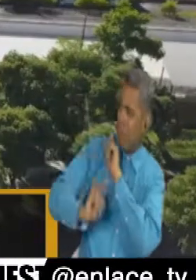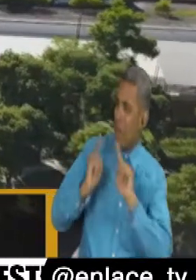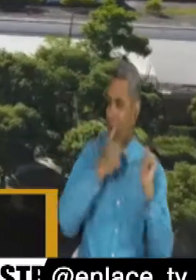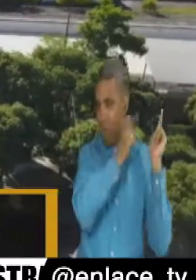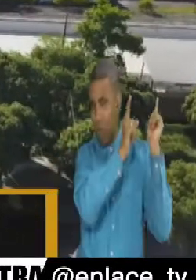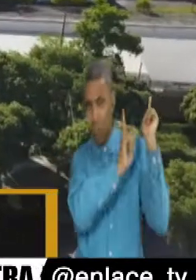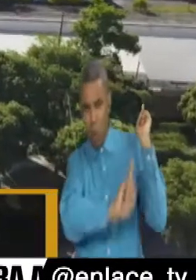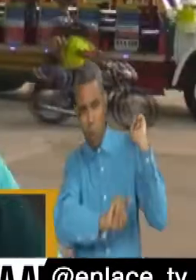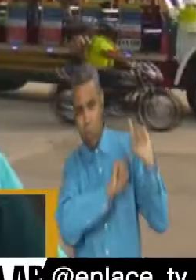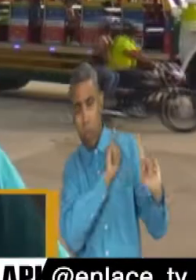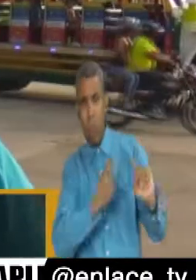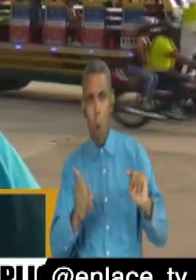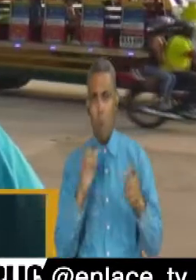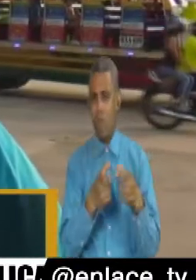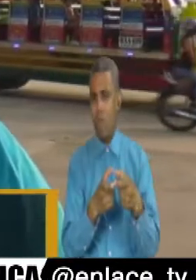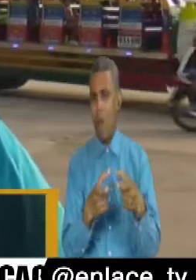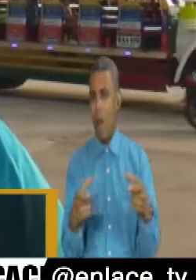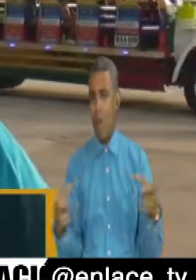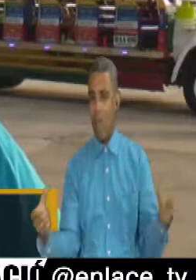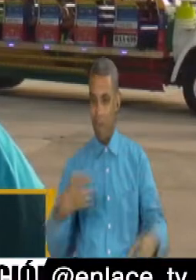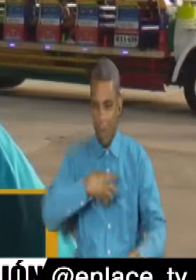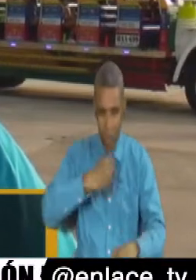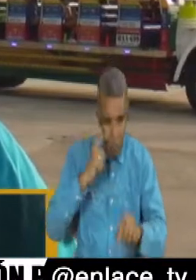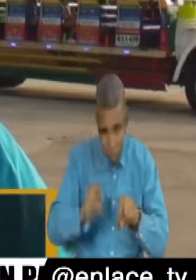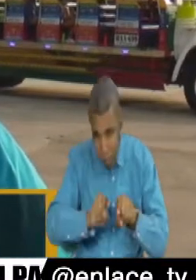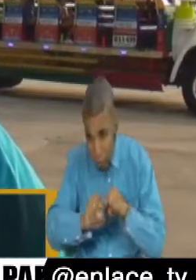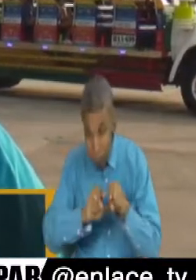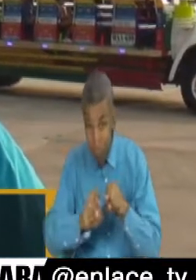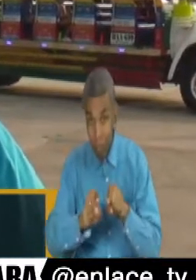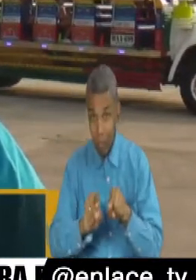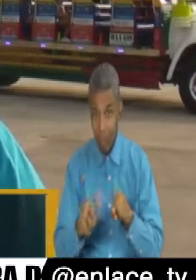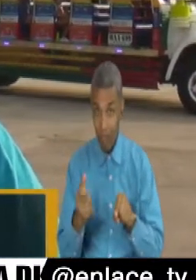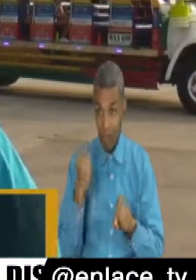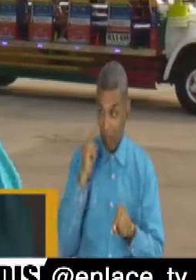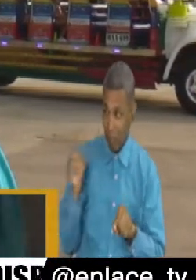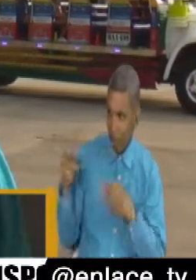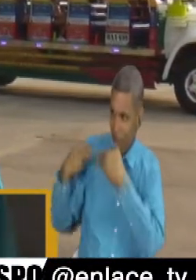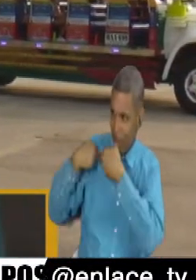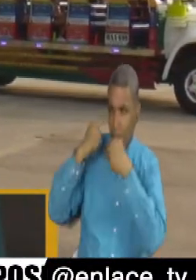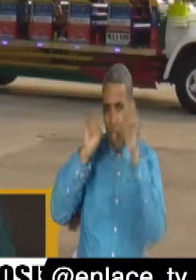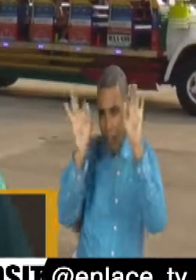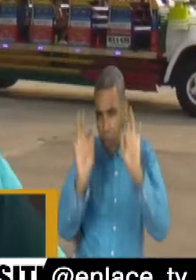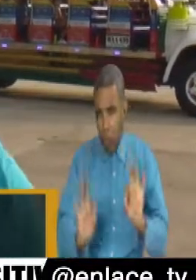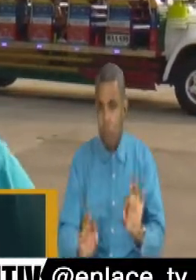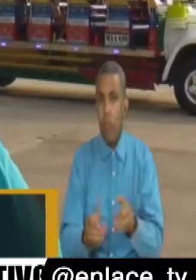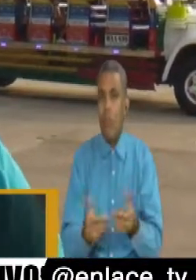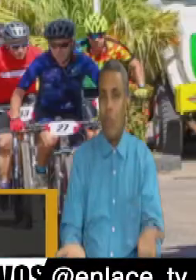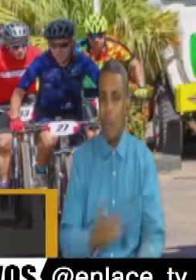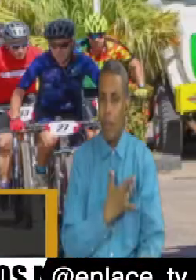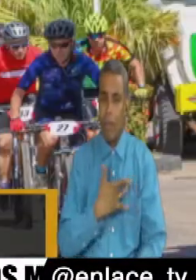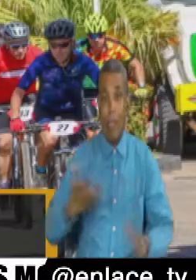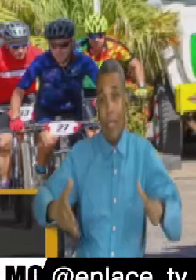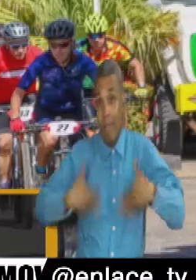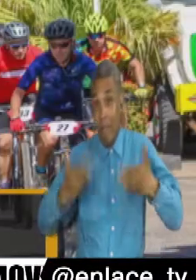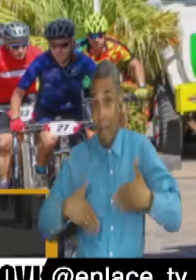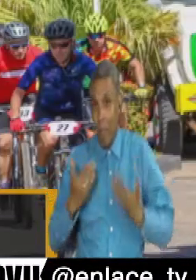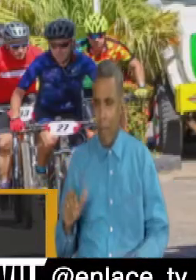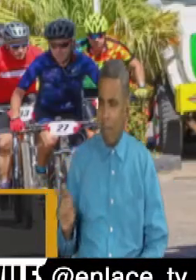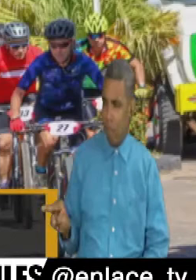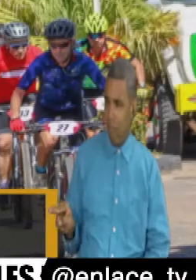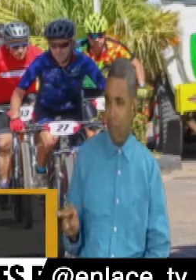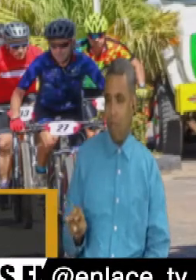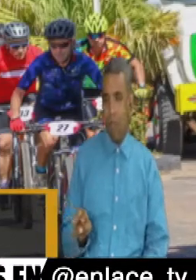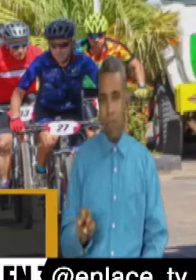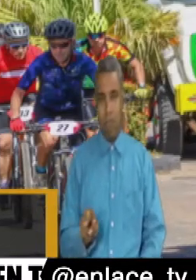país. Absolutamente satisfactoria, la verdad fue muy gratificante ver tan bonita aceptación, no solamente